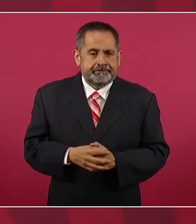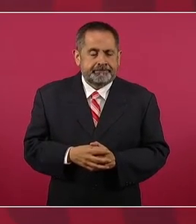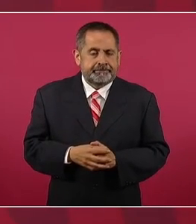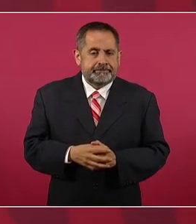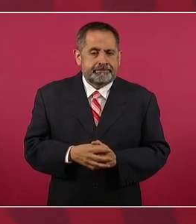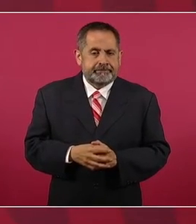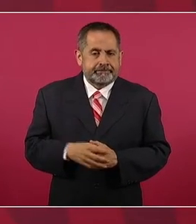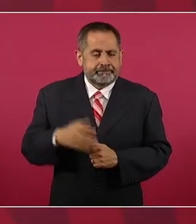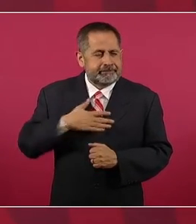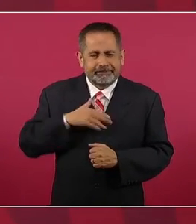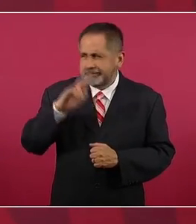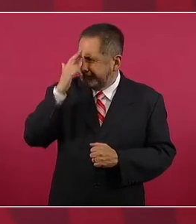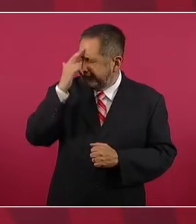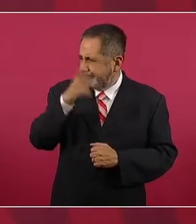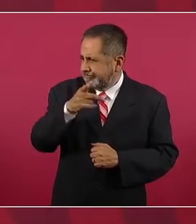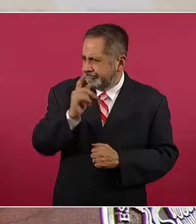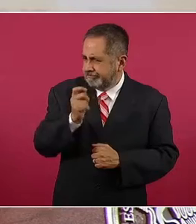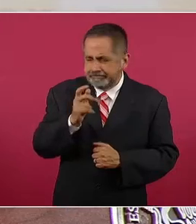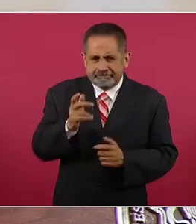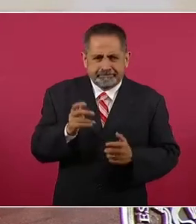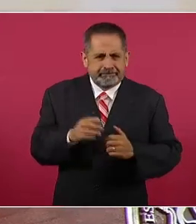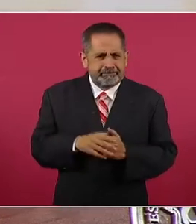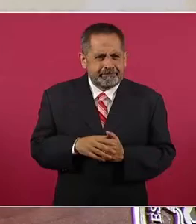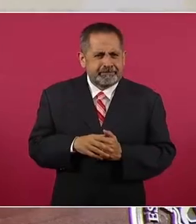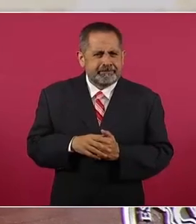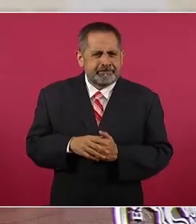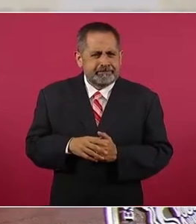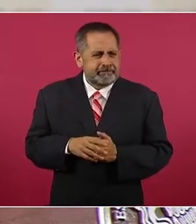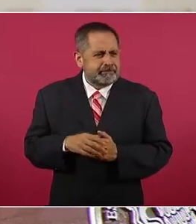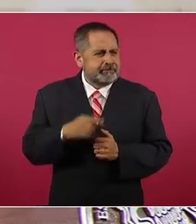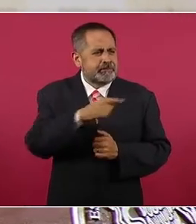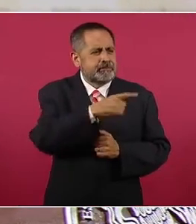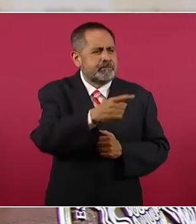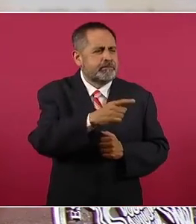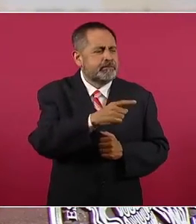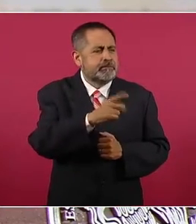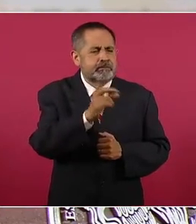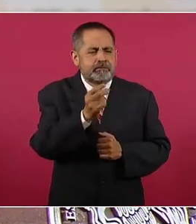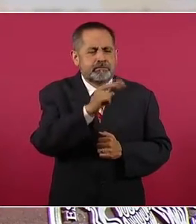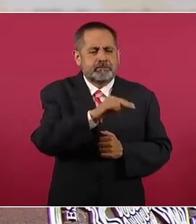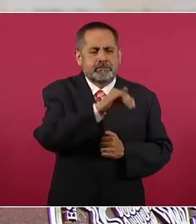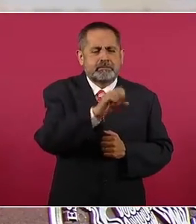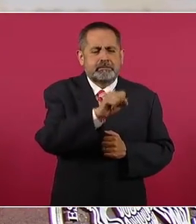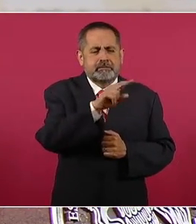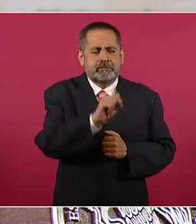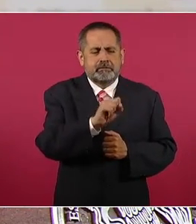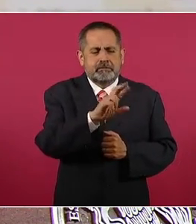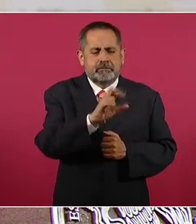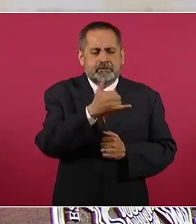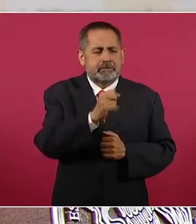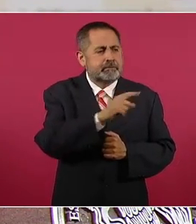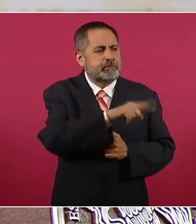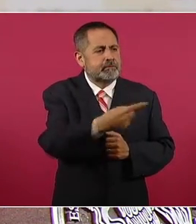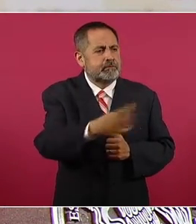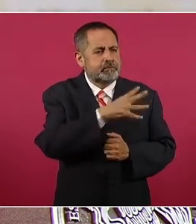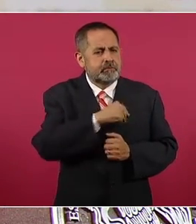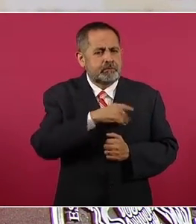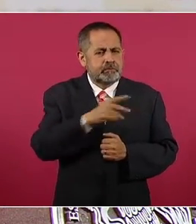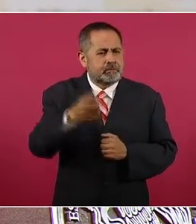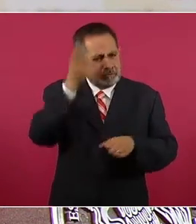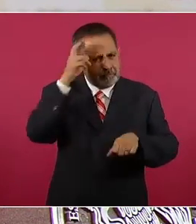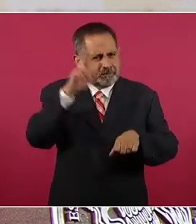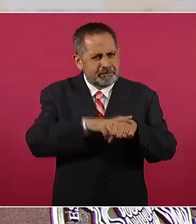yo recuerdo, no sé si un hijo de don Jesús Reyes Heroles, fue director de Pemex